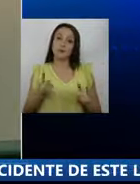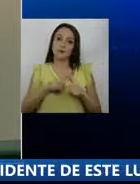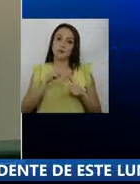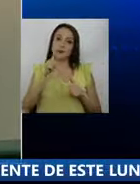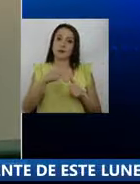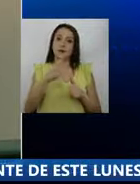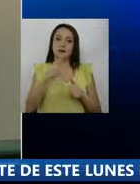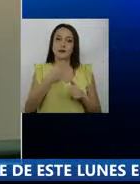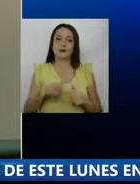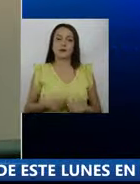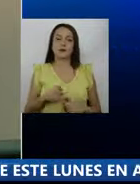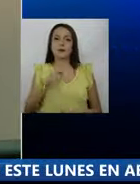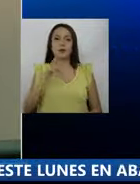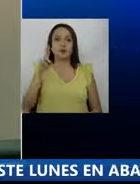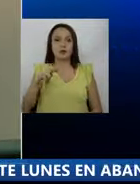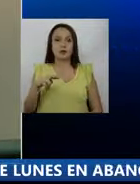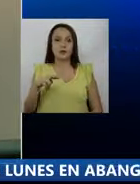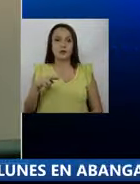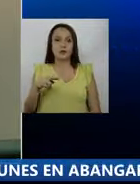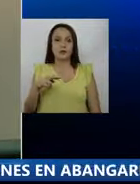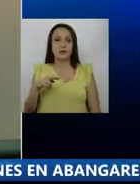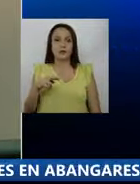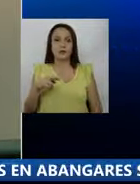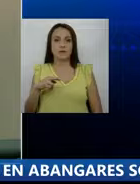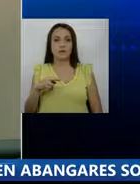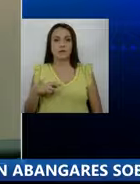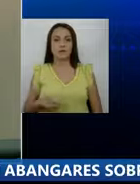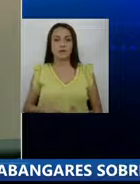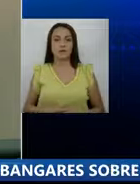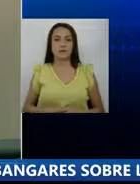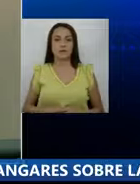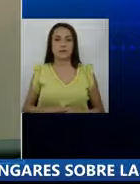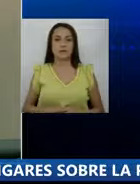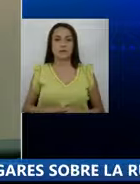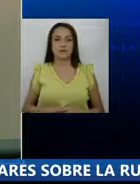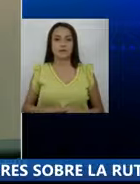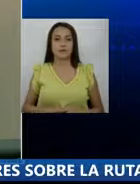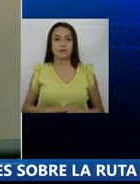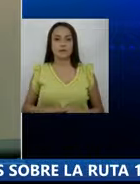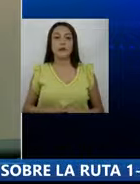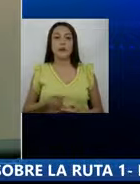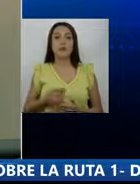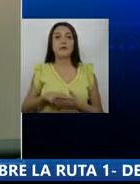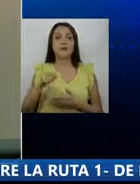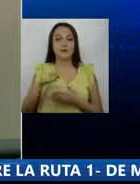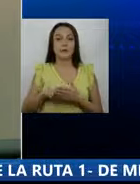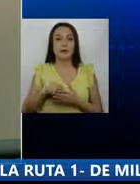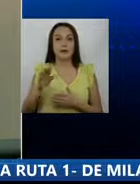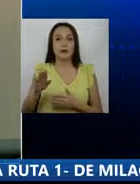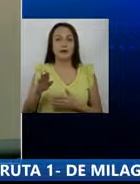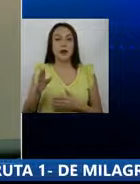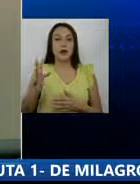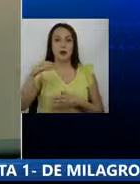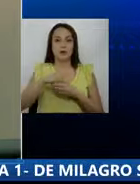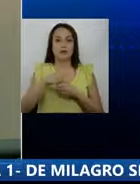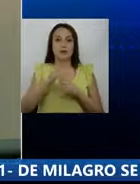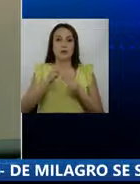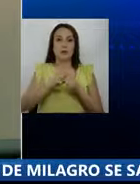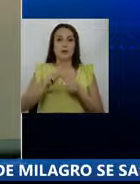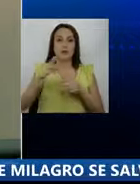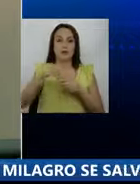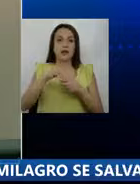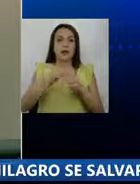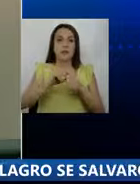es que Costa Rica, el Estado costarricense, es firmante de la Convención Interamericana de Derechos Humanos